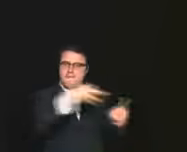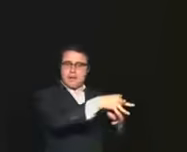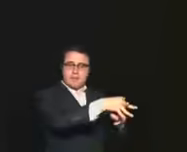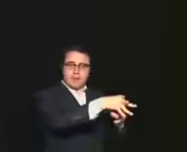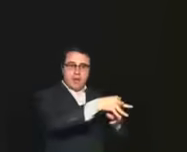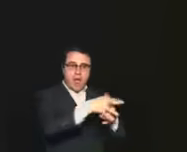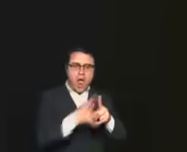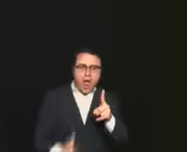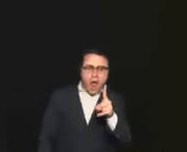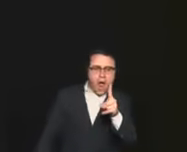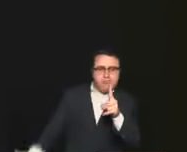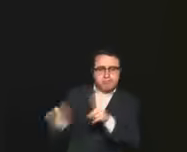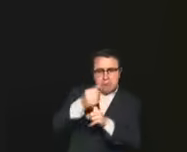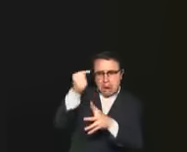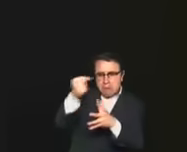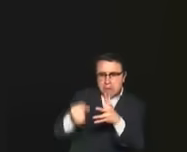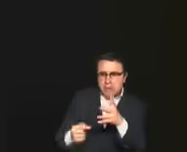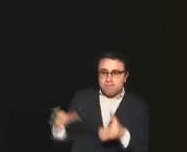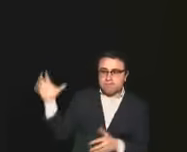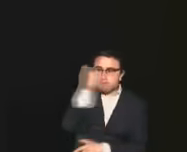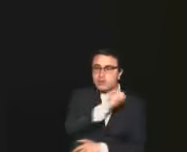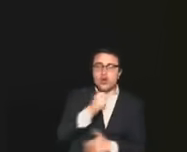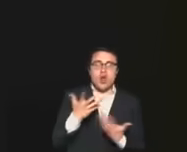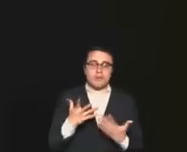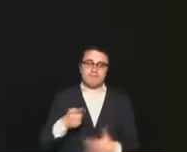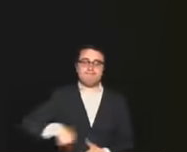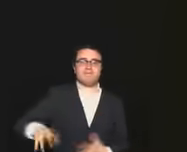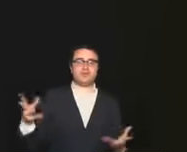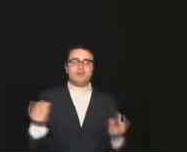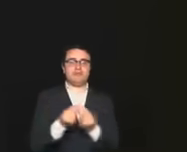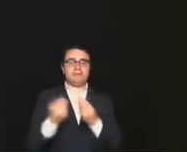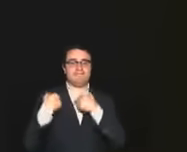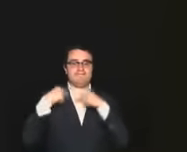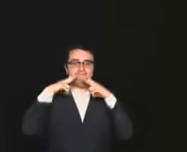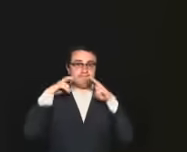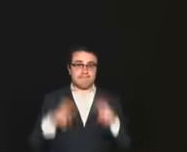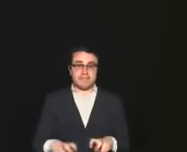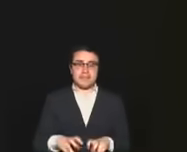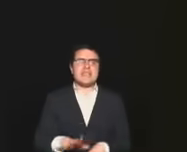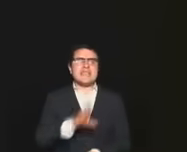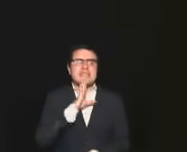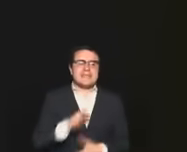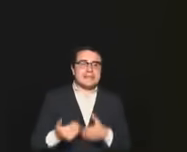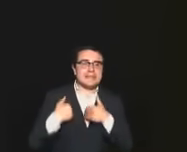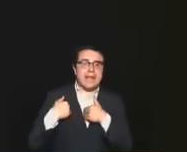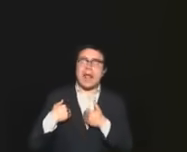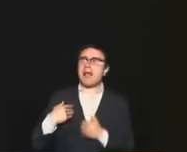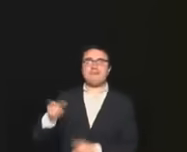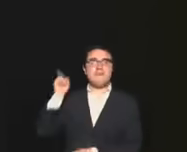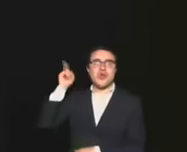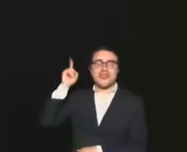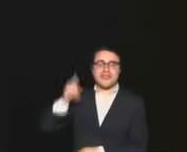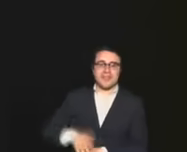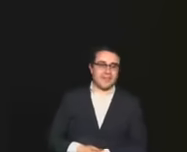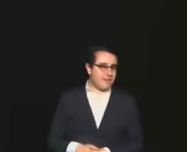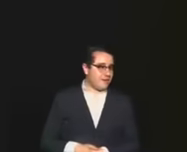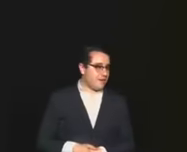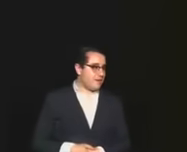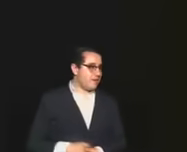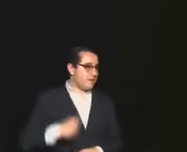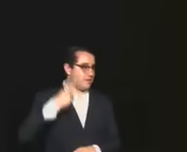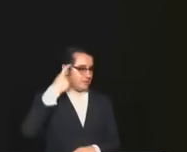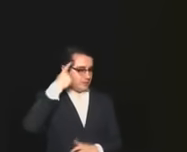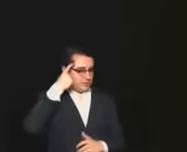Tarea de inteligencia que tiene que ver con la política, porque la política es la que decide. La inteligencia es la que